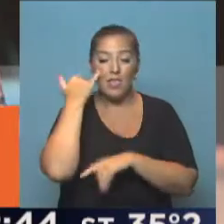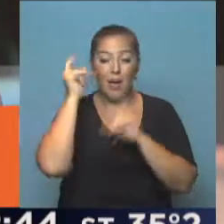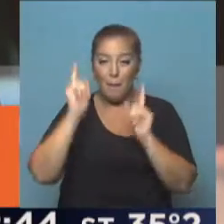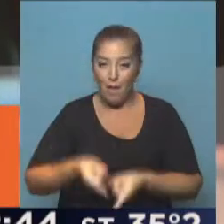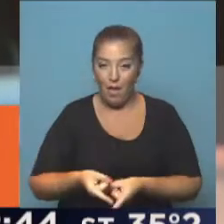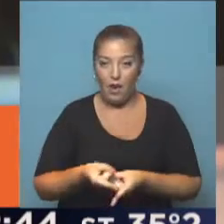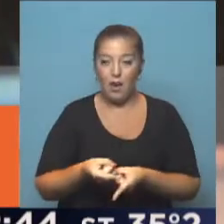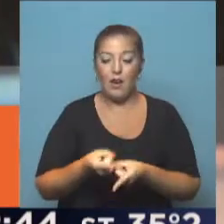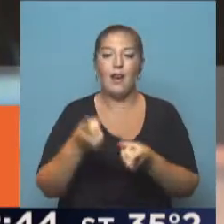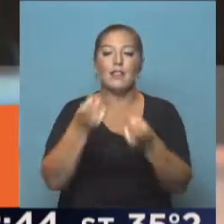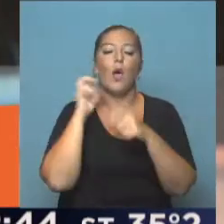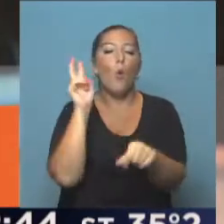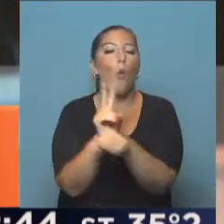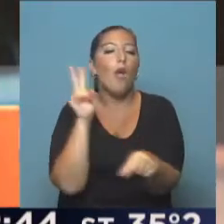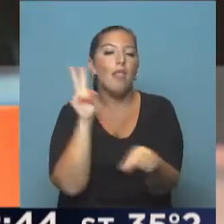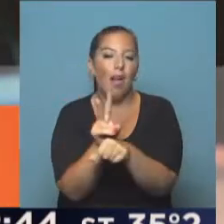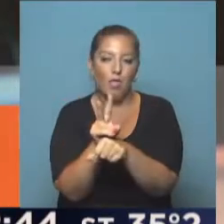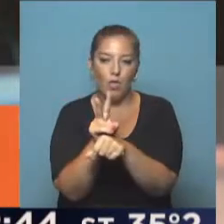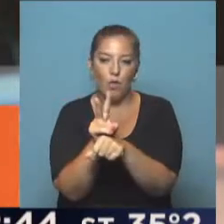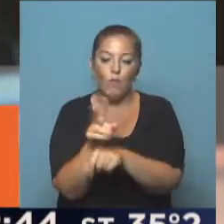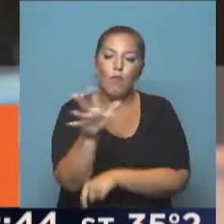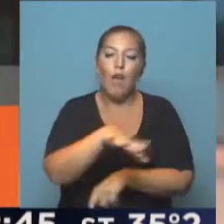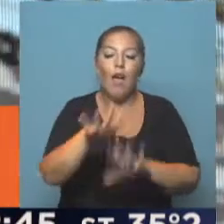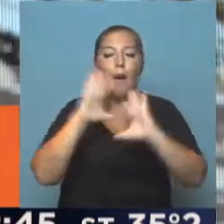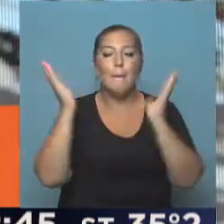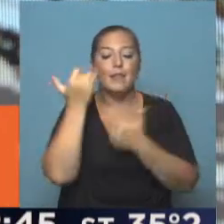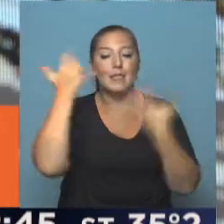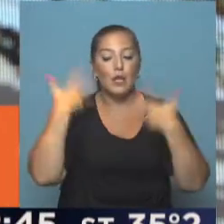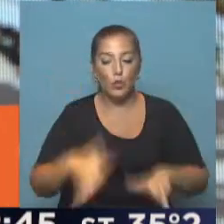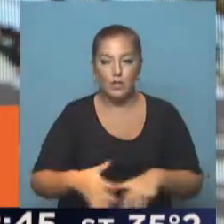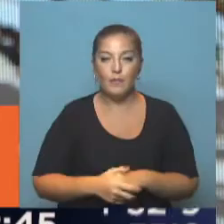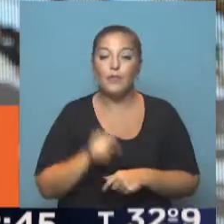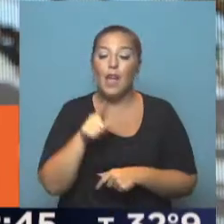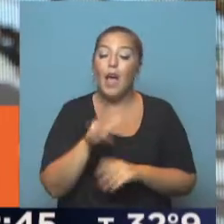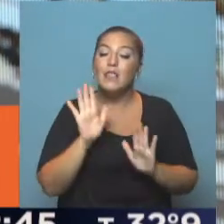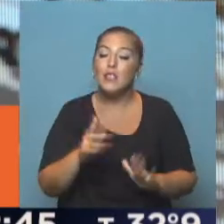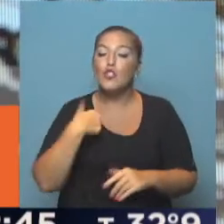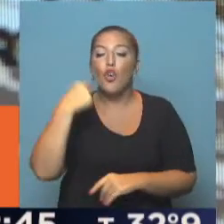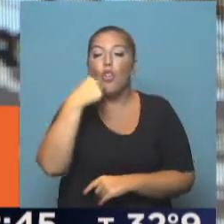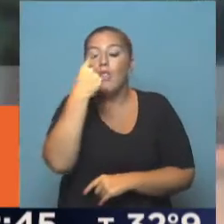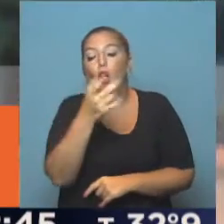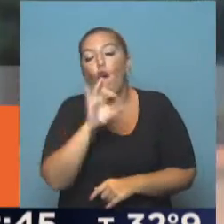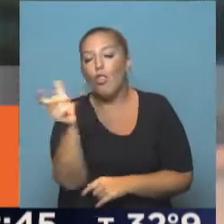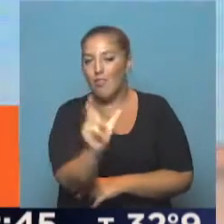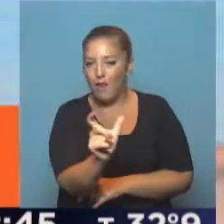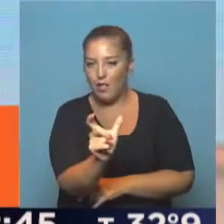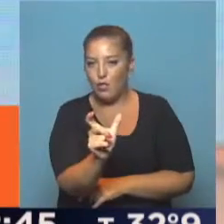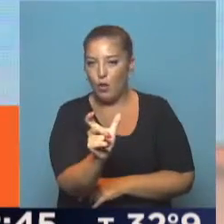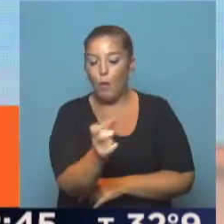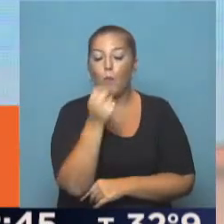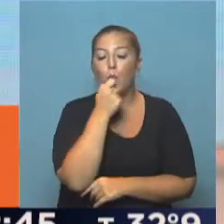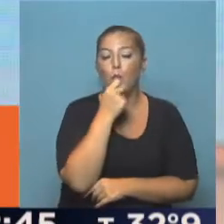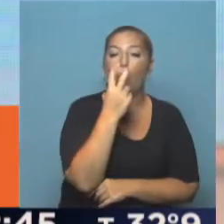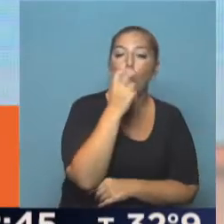además implicara un cuidado del ambiente y de la naturaleza. En esa línea yo destaco o diferencio el caso de